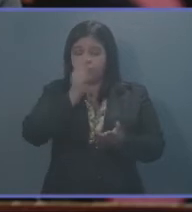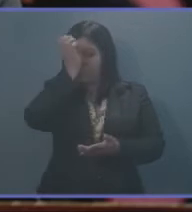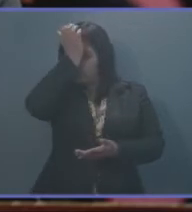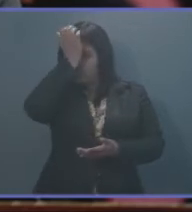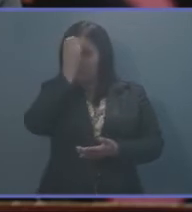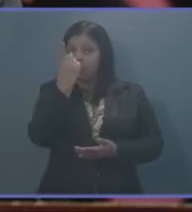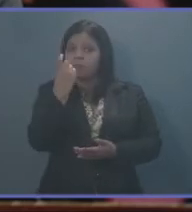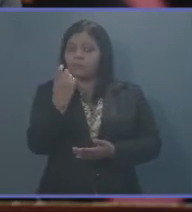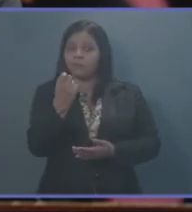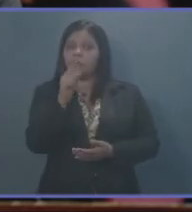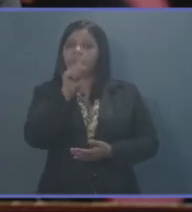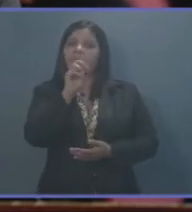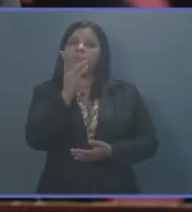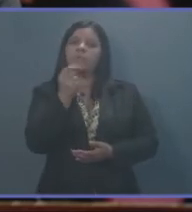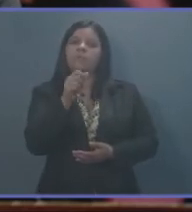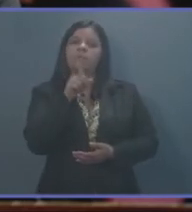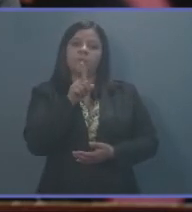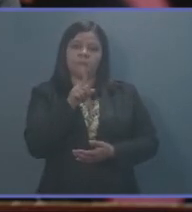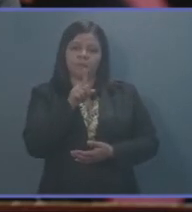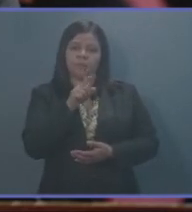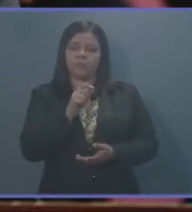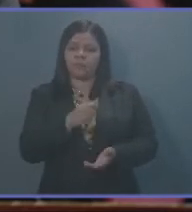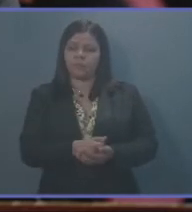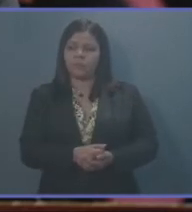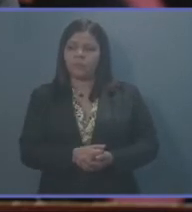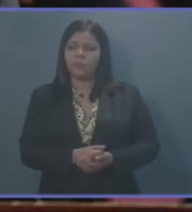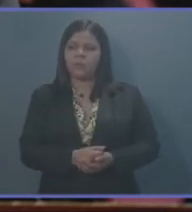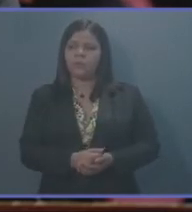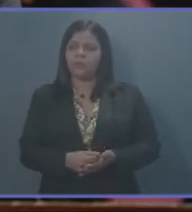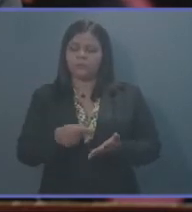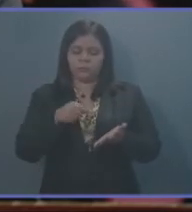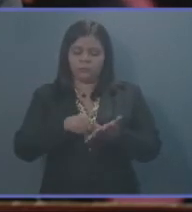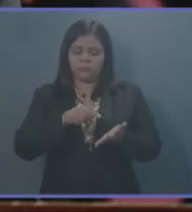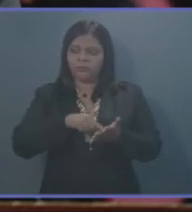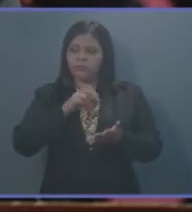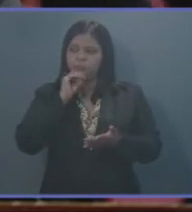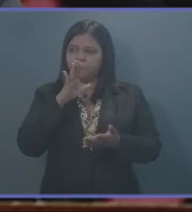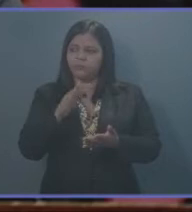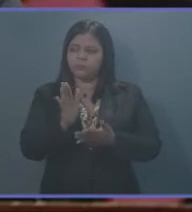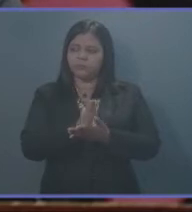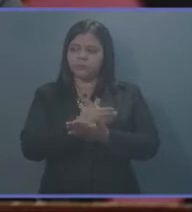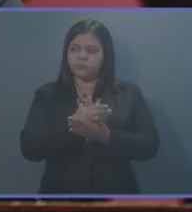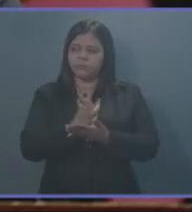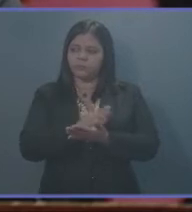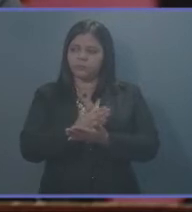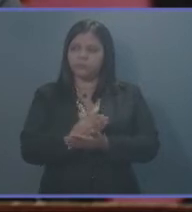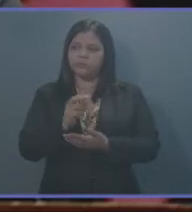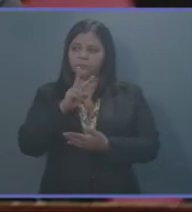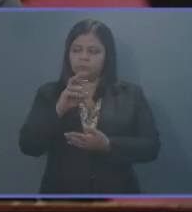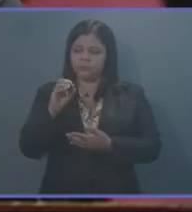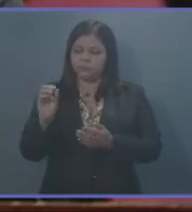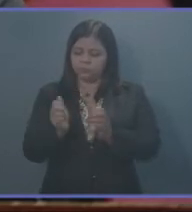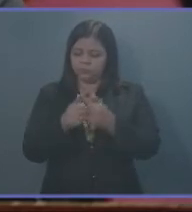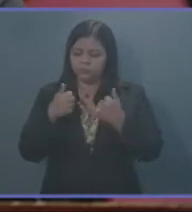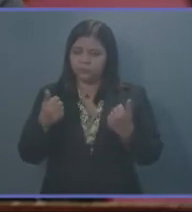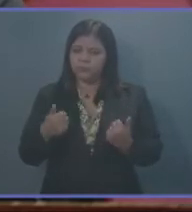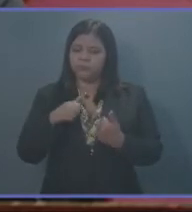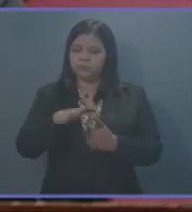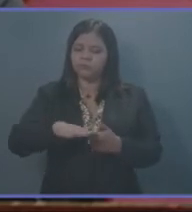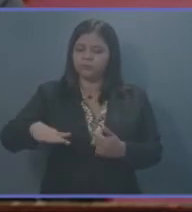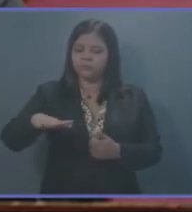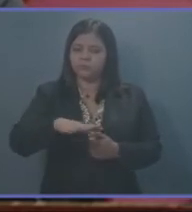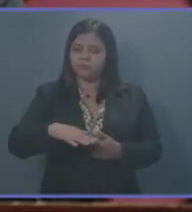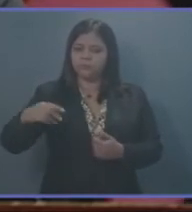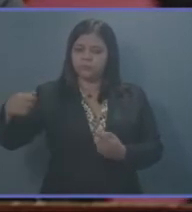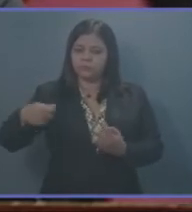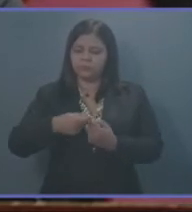un 1 en lo que se refiere en la distribución de los 200 millones al subsidio